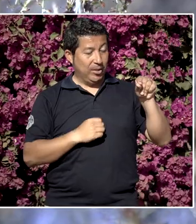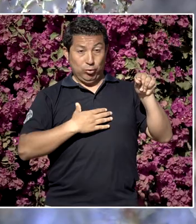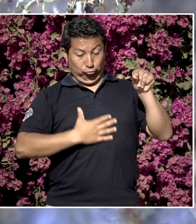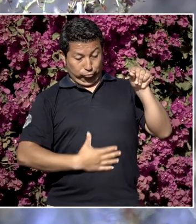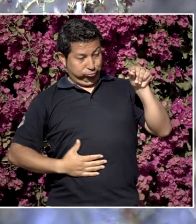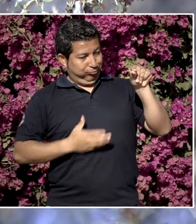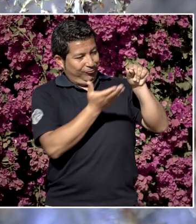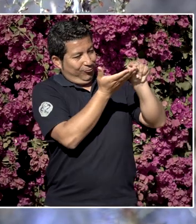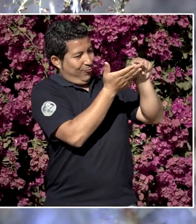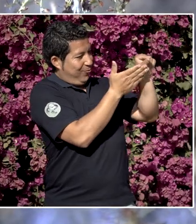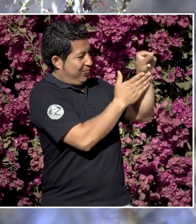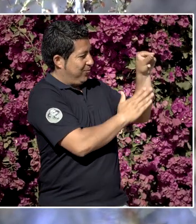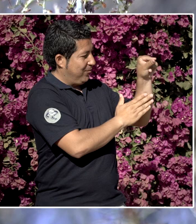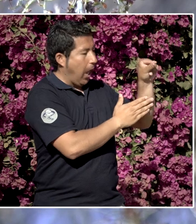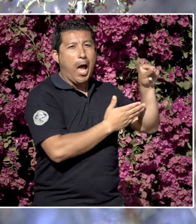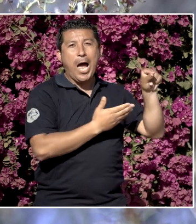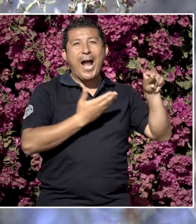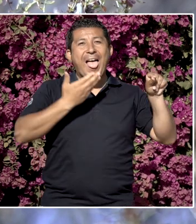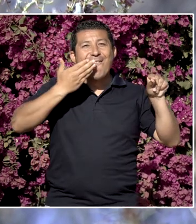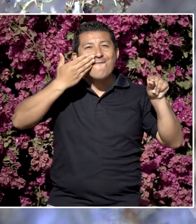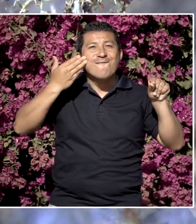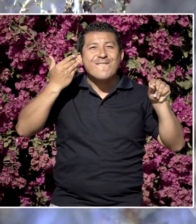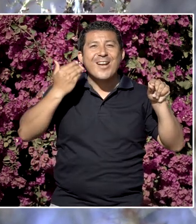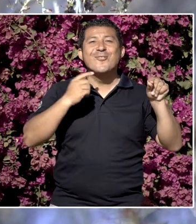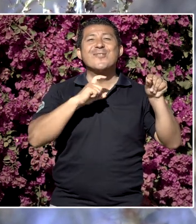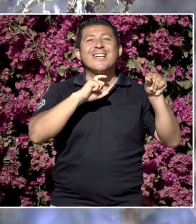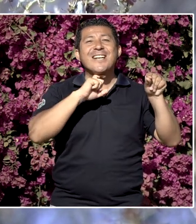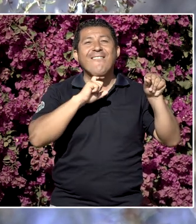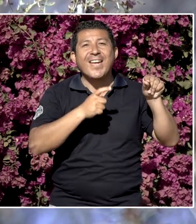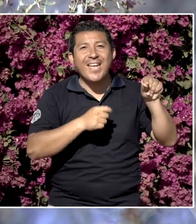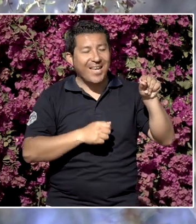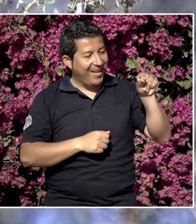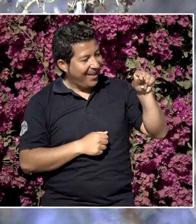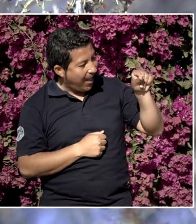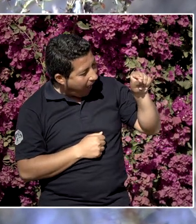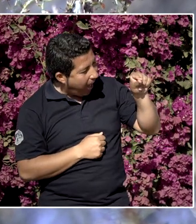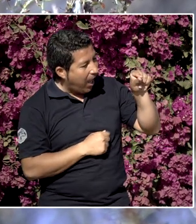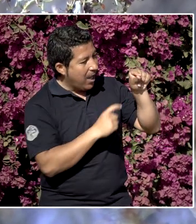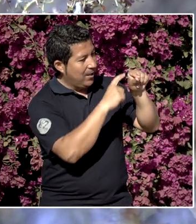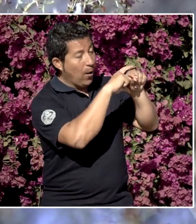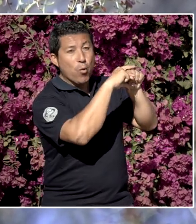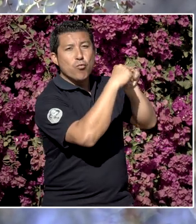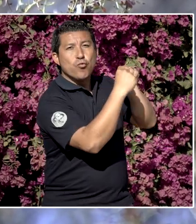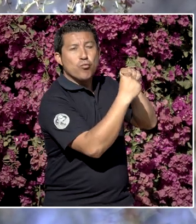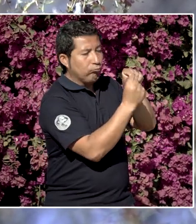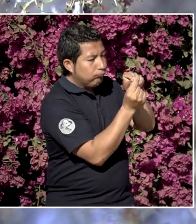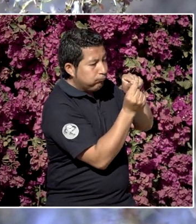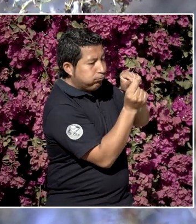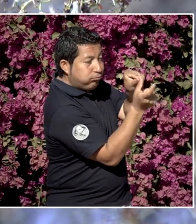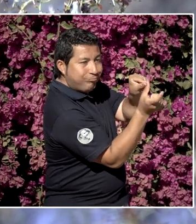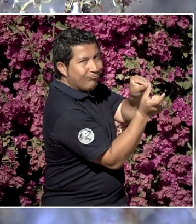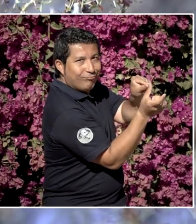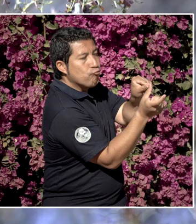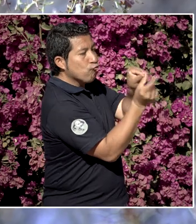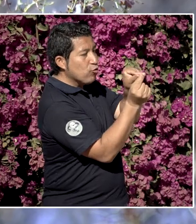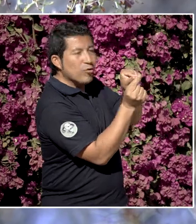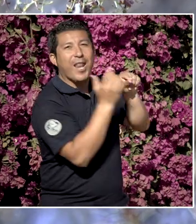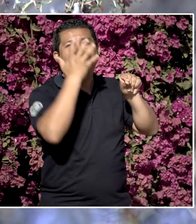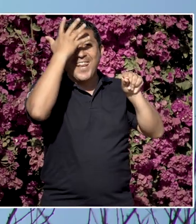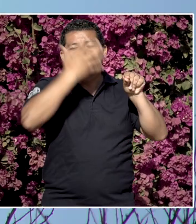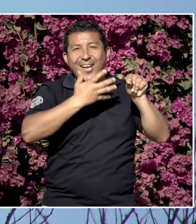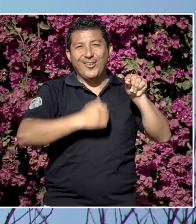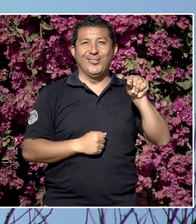su abdomen es blanco acan helado y tiene el pico negro y corto